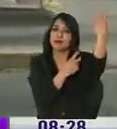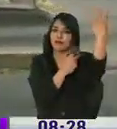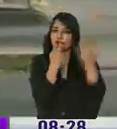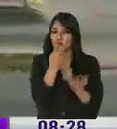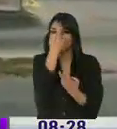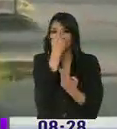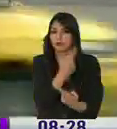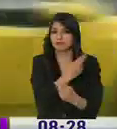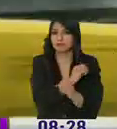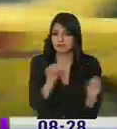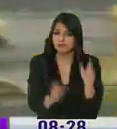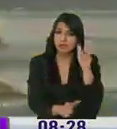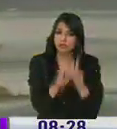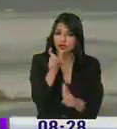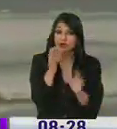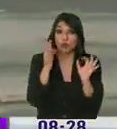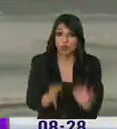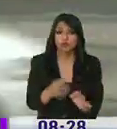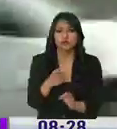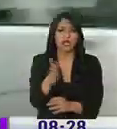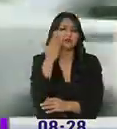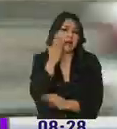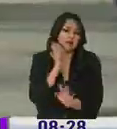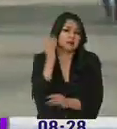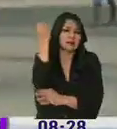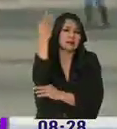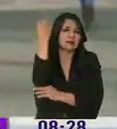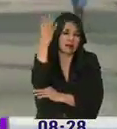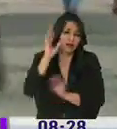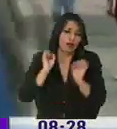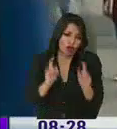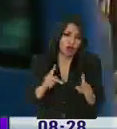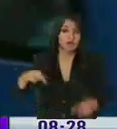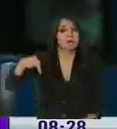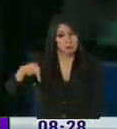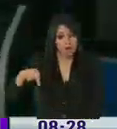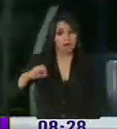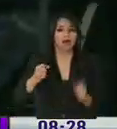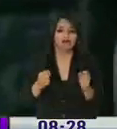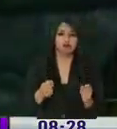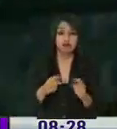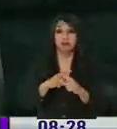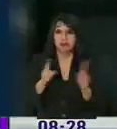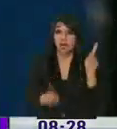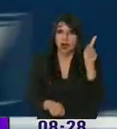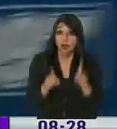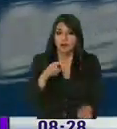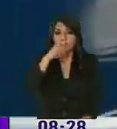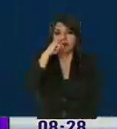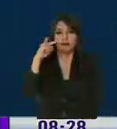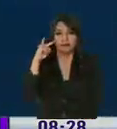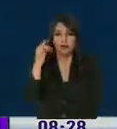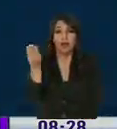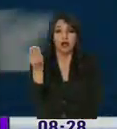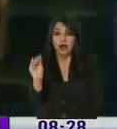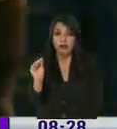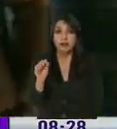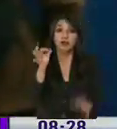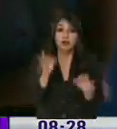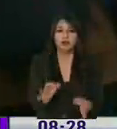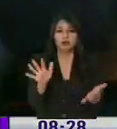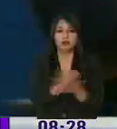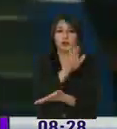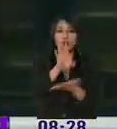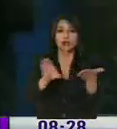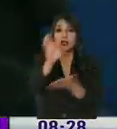el semáforo. Hay personas que ya conocemos el semáforo y sabemos parar, pero ha habido muchos niños, adolescentes que vienen de las escuelas